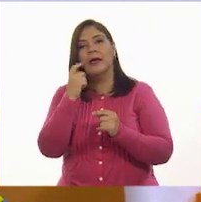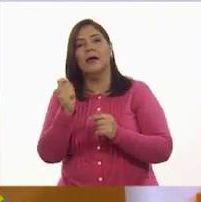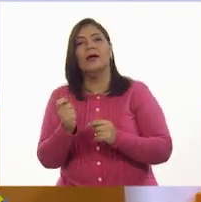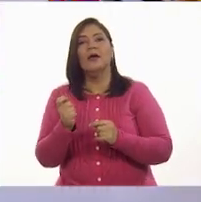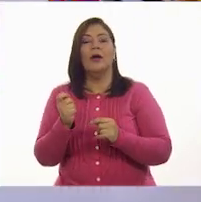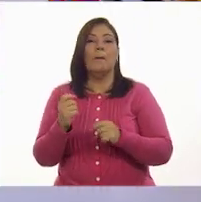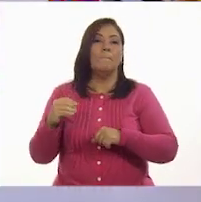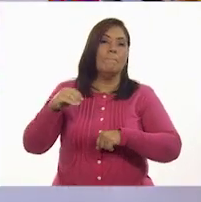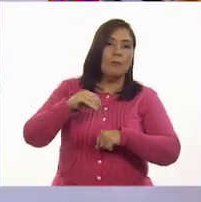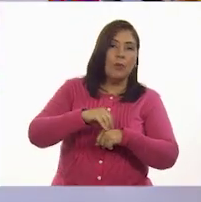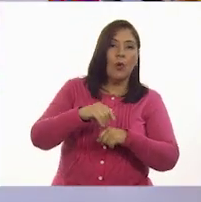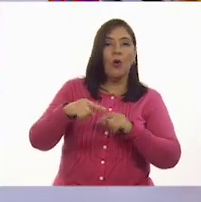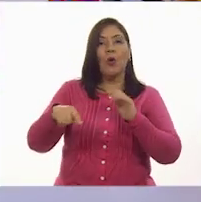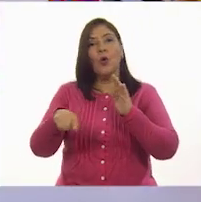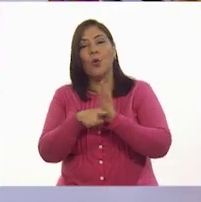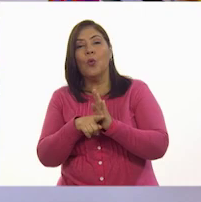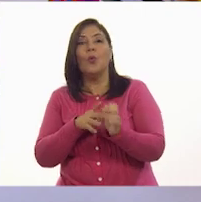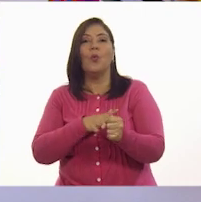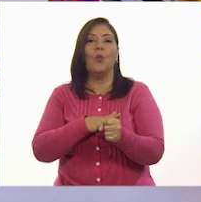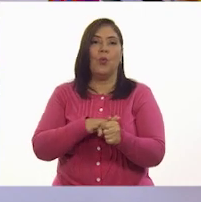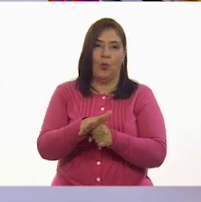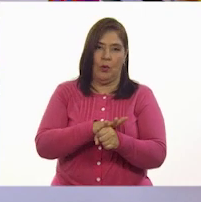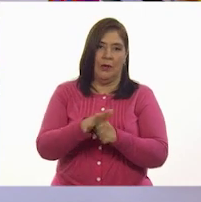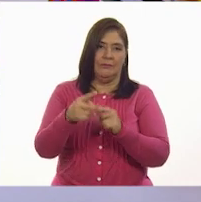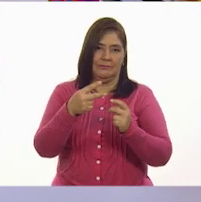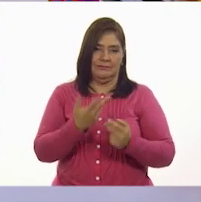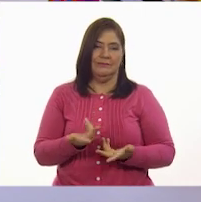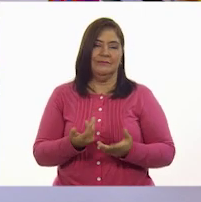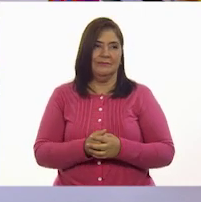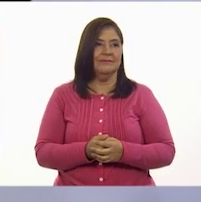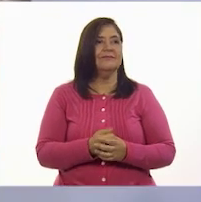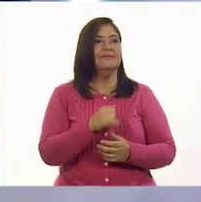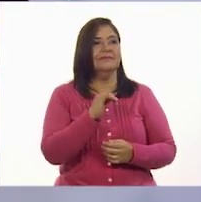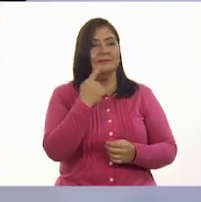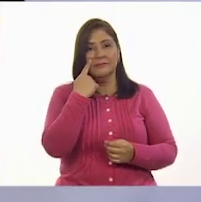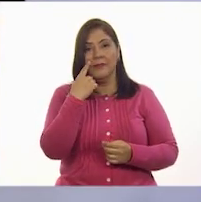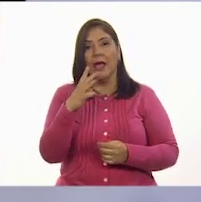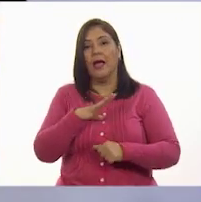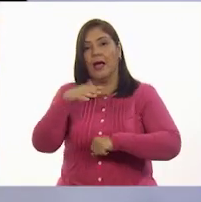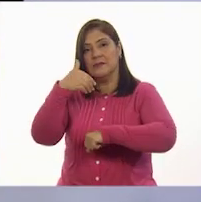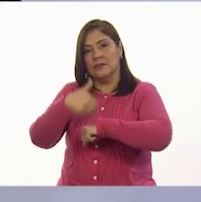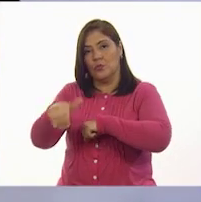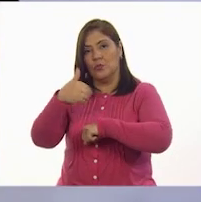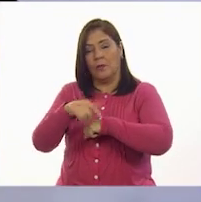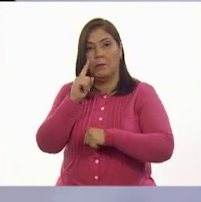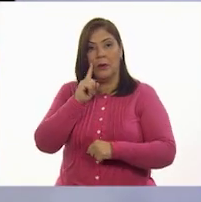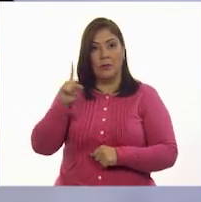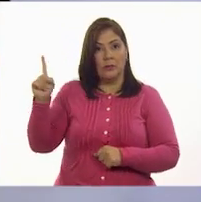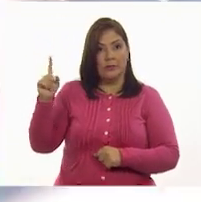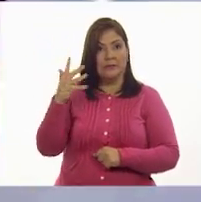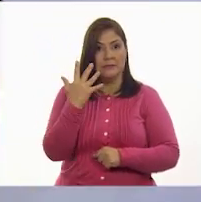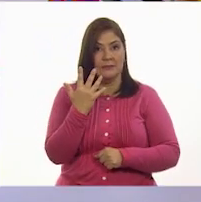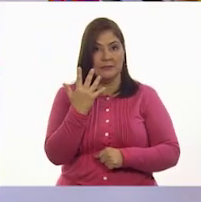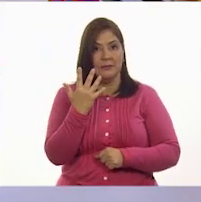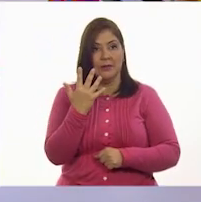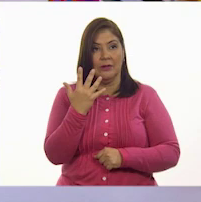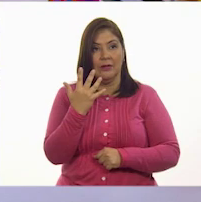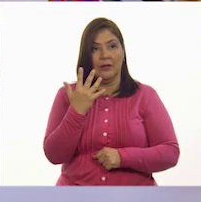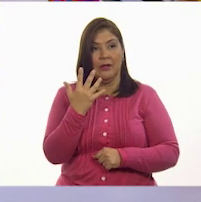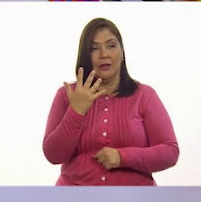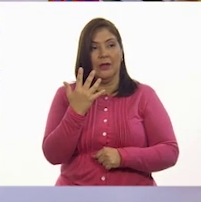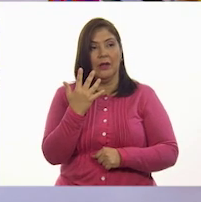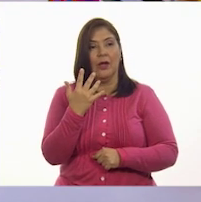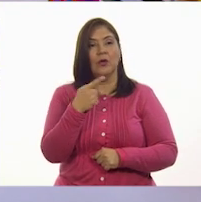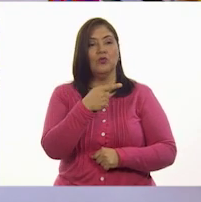a agregar. ¿O quitar? O quitarle. Y tenemos el número... Yo voy a sacar 5. 5. Ahora tú saca